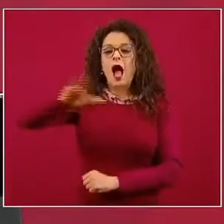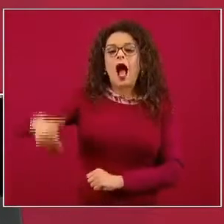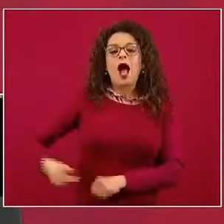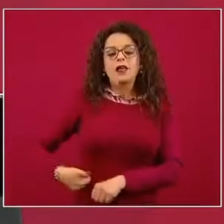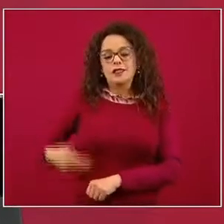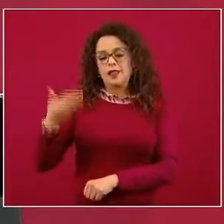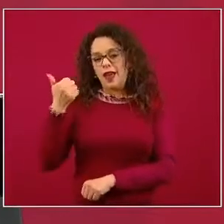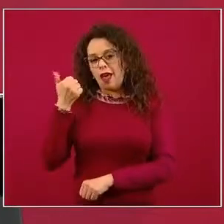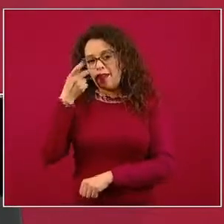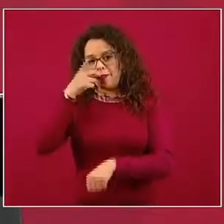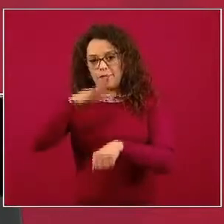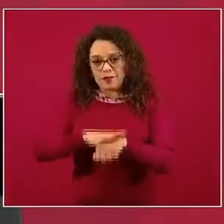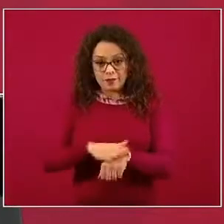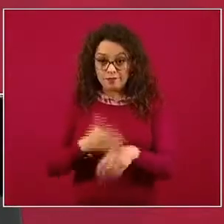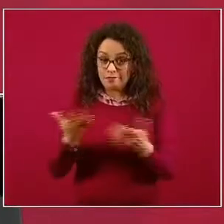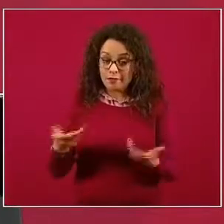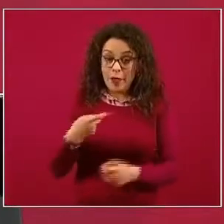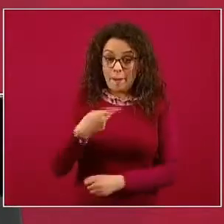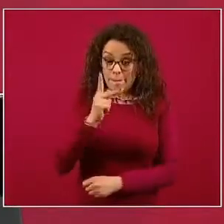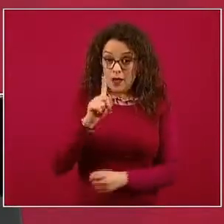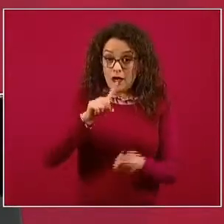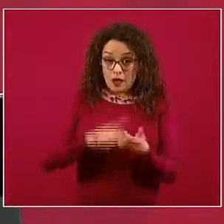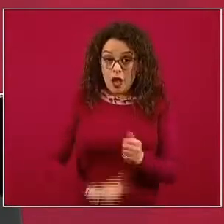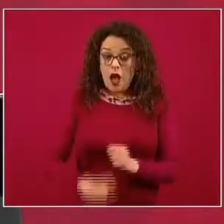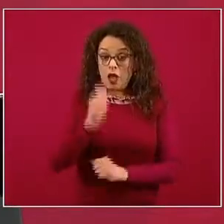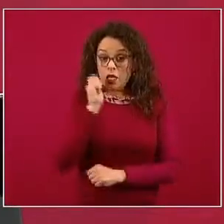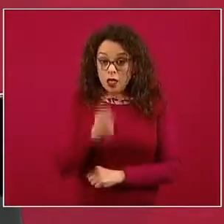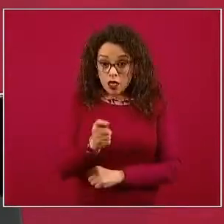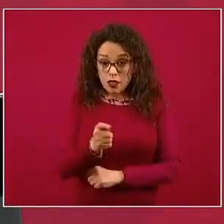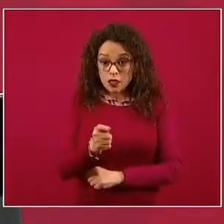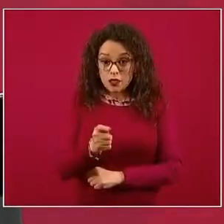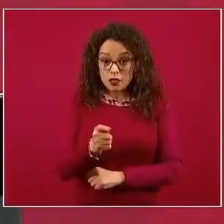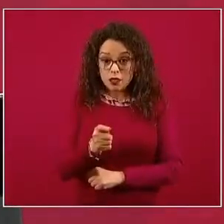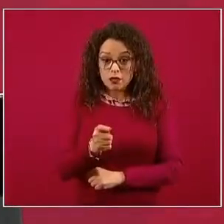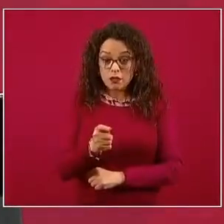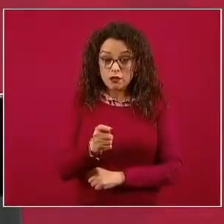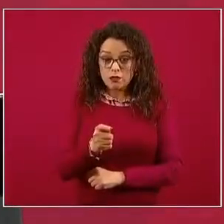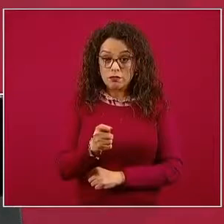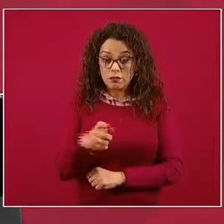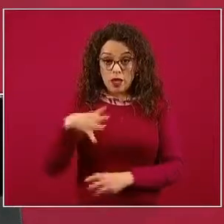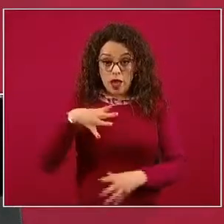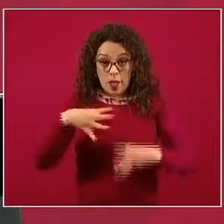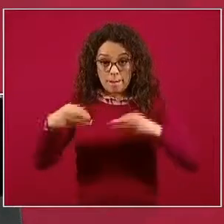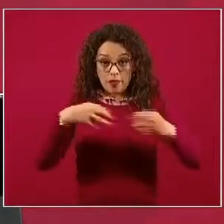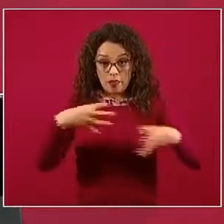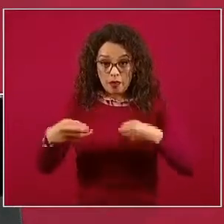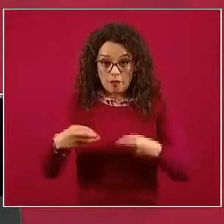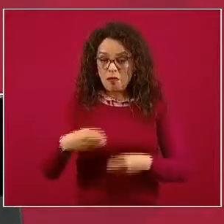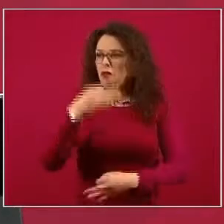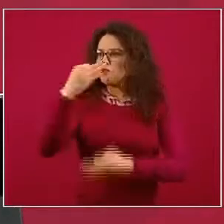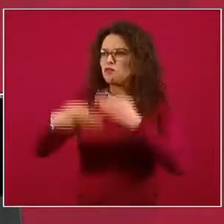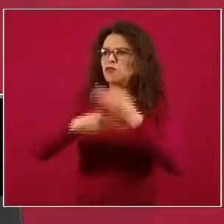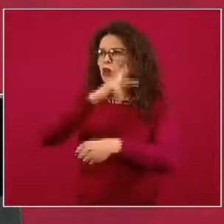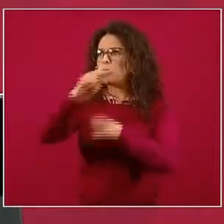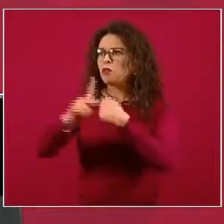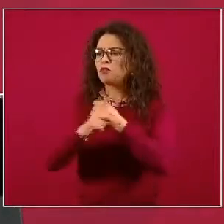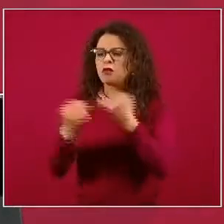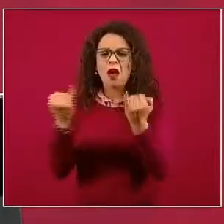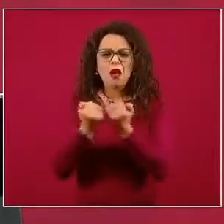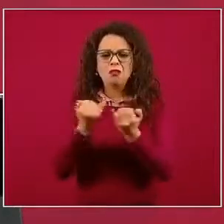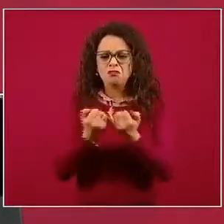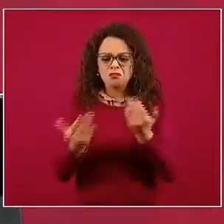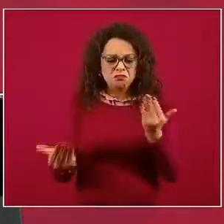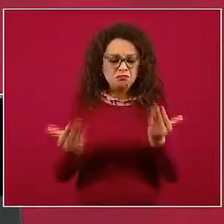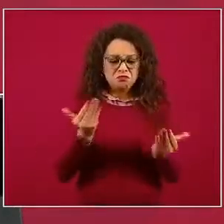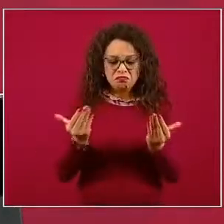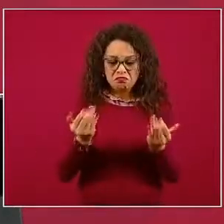político-administrativos de la humanidad, pero la intensidad de la epidemia hoy es comparable en casi todos los países. Realmente no hace una